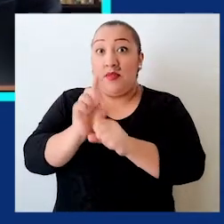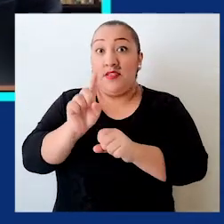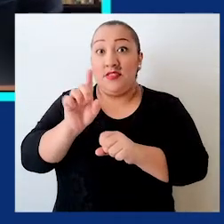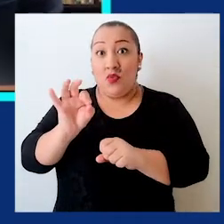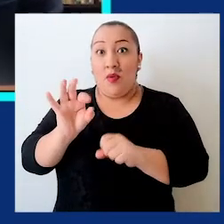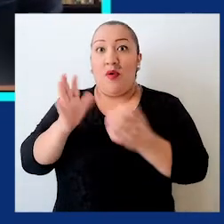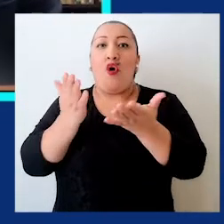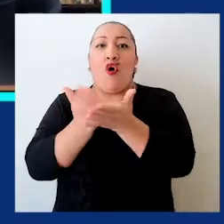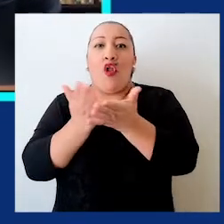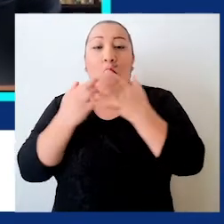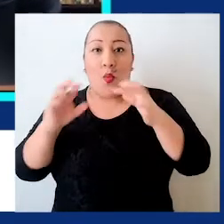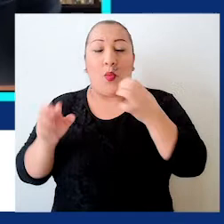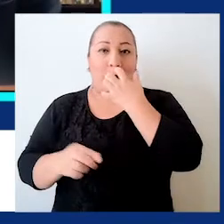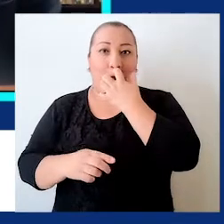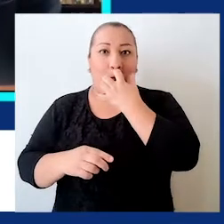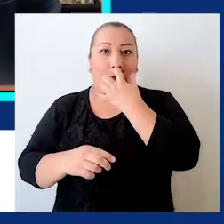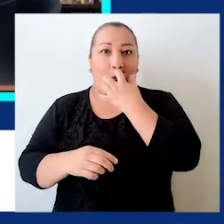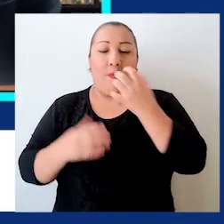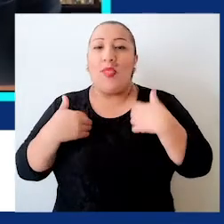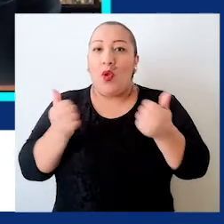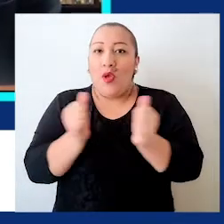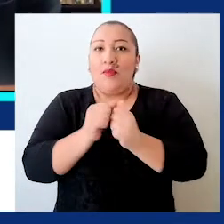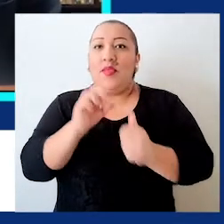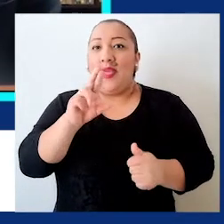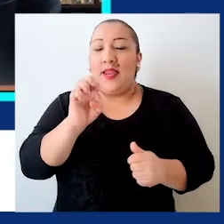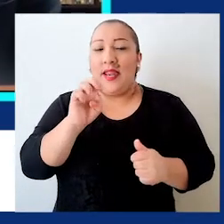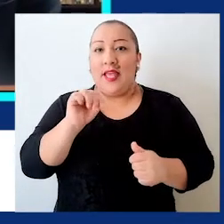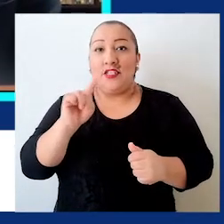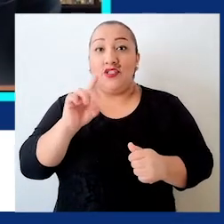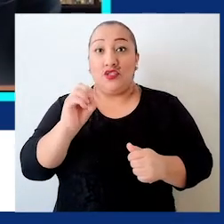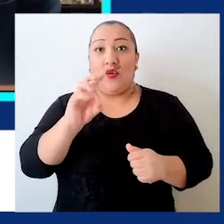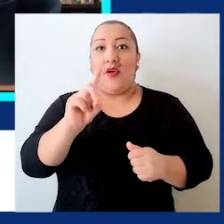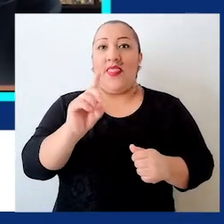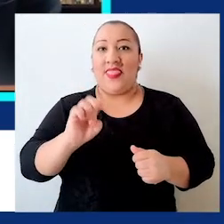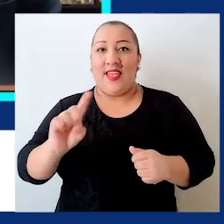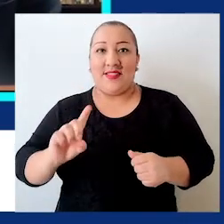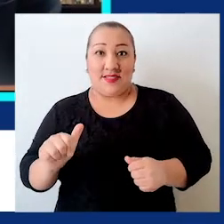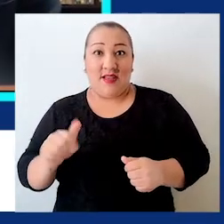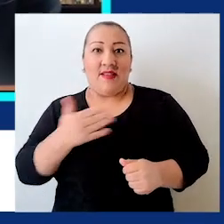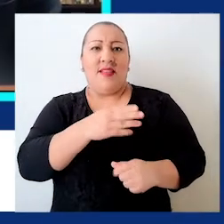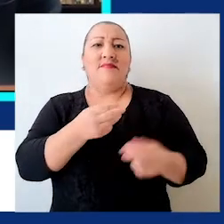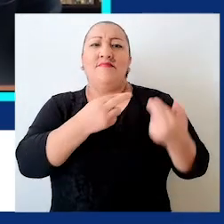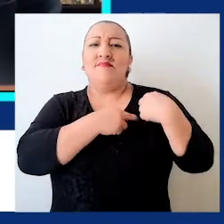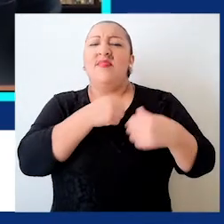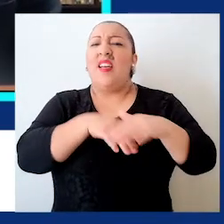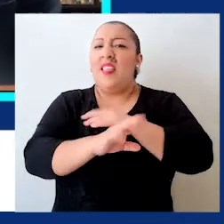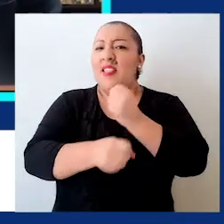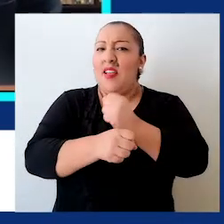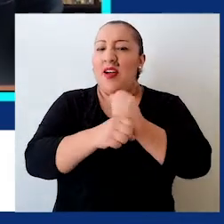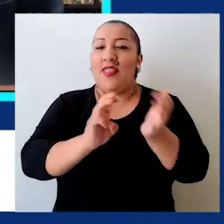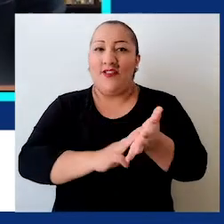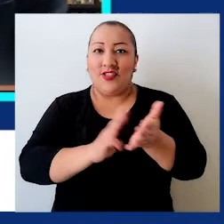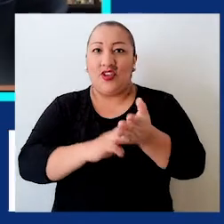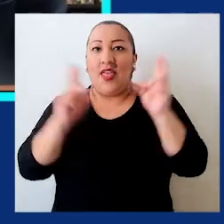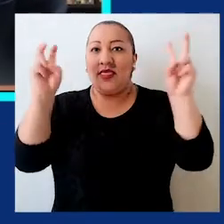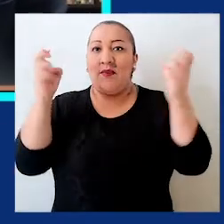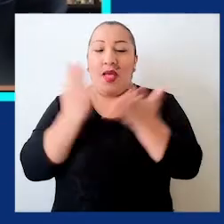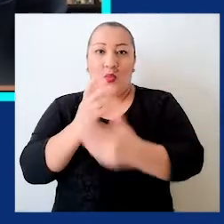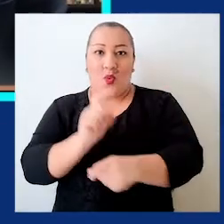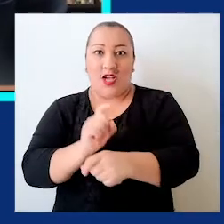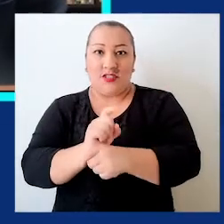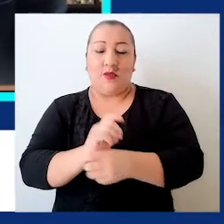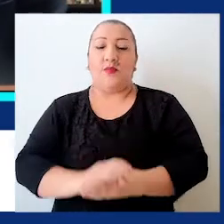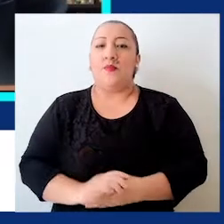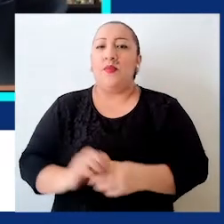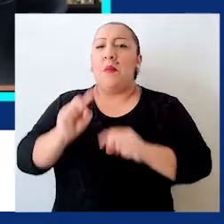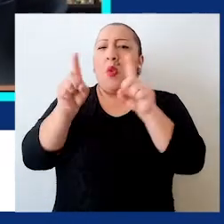en los colegios públicos. Para ello nos acompaña Renzo Deza, comisionado de la Defensoría del Pueblo en temas de educación.